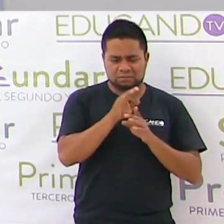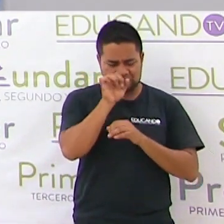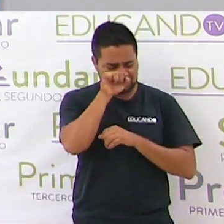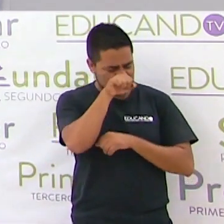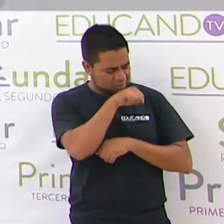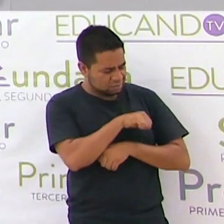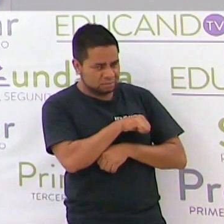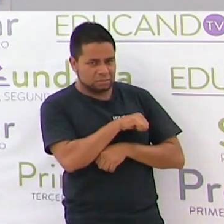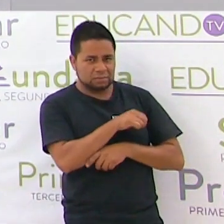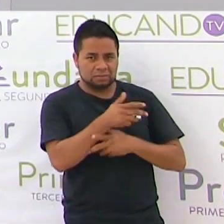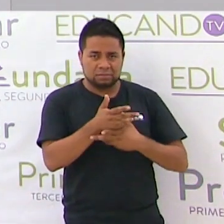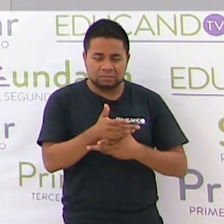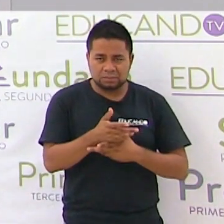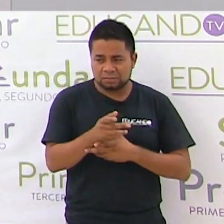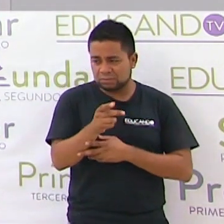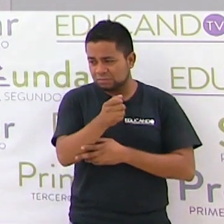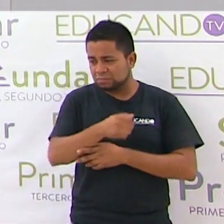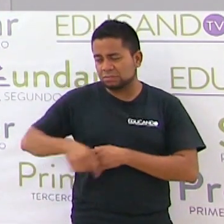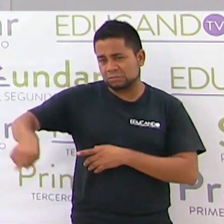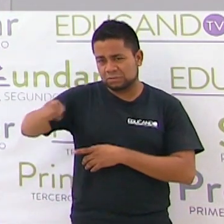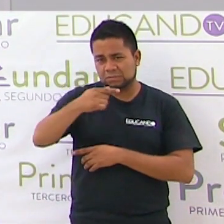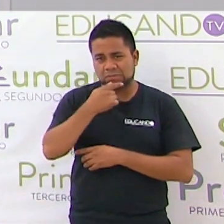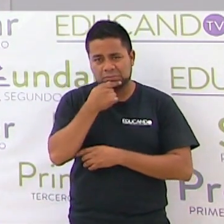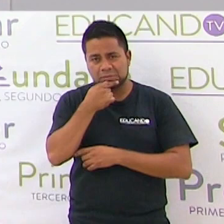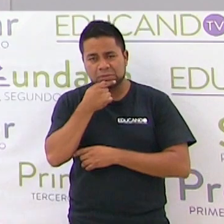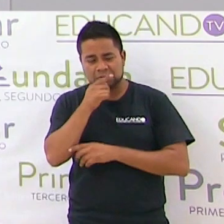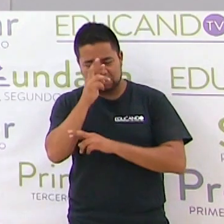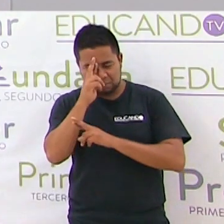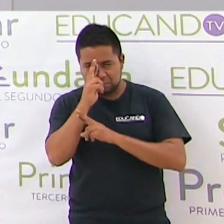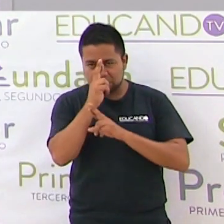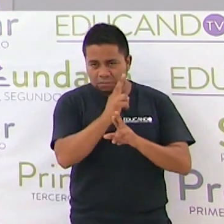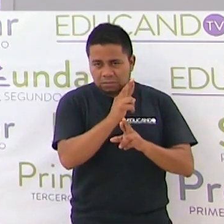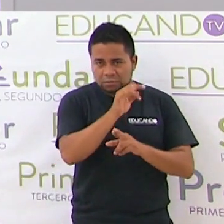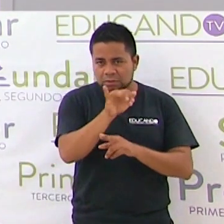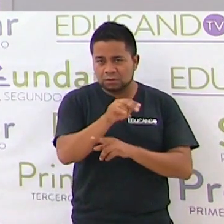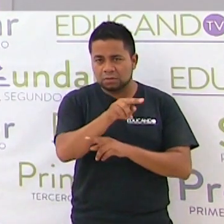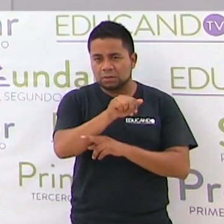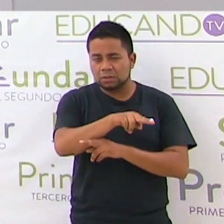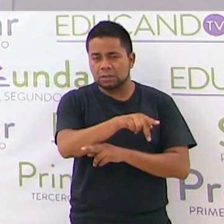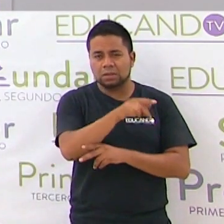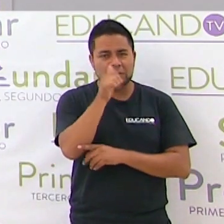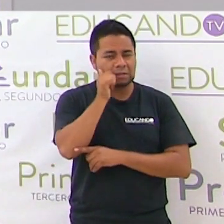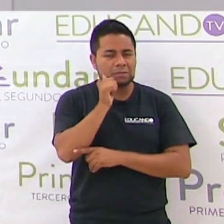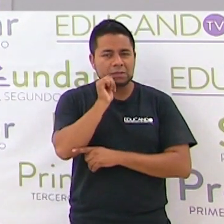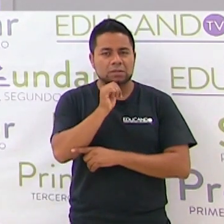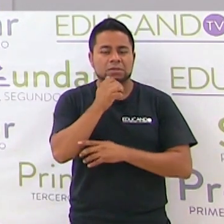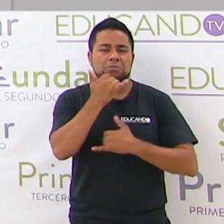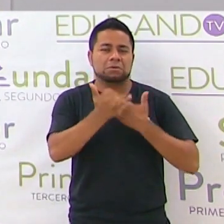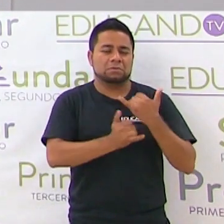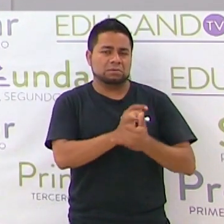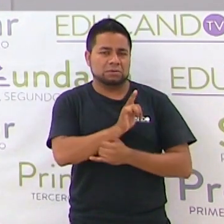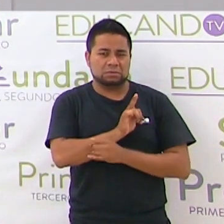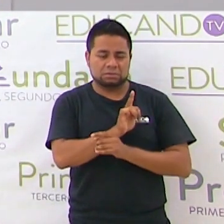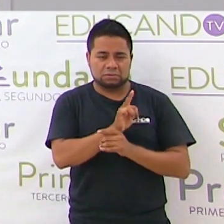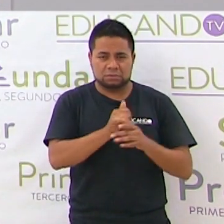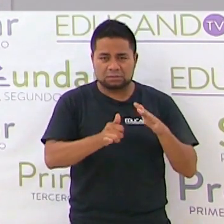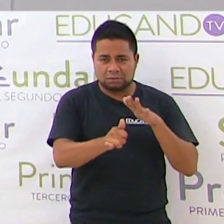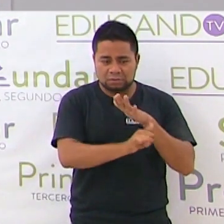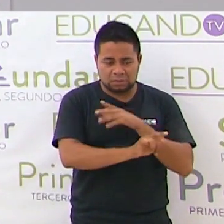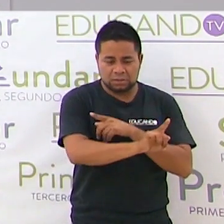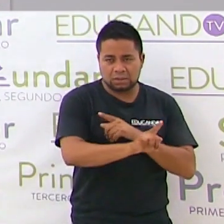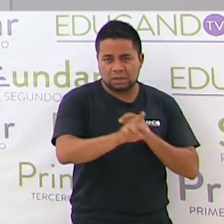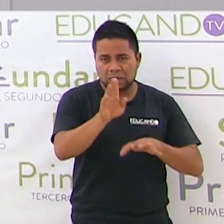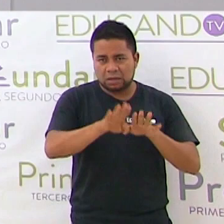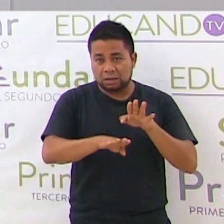barbilla. Todos los niños respetaban a Juana, la que jugaba sola, hasta que un día los